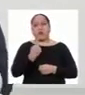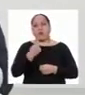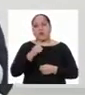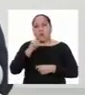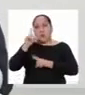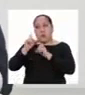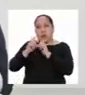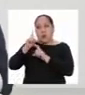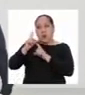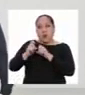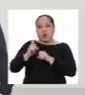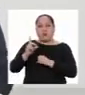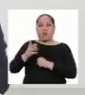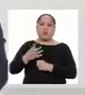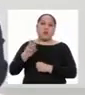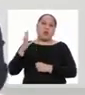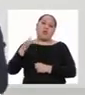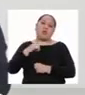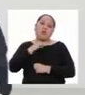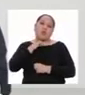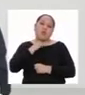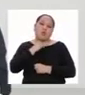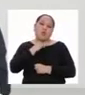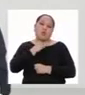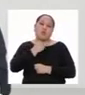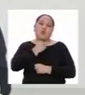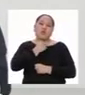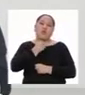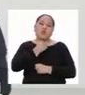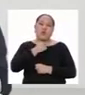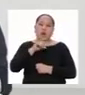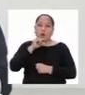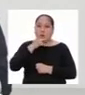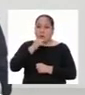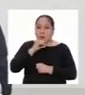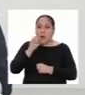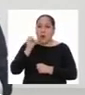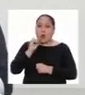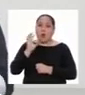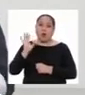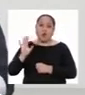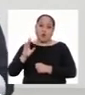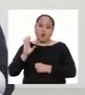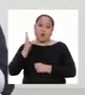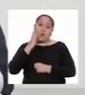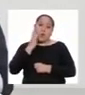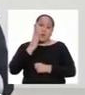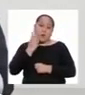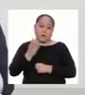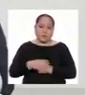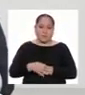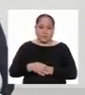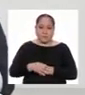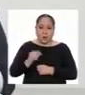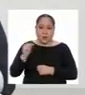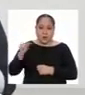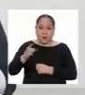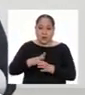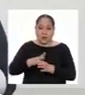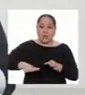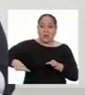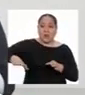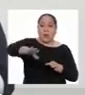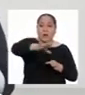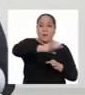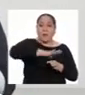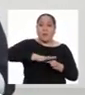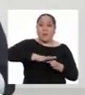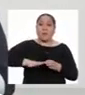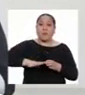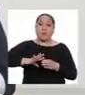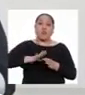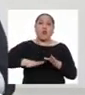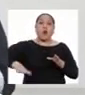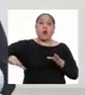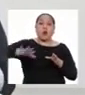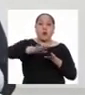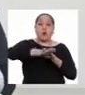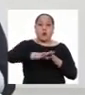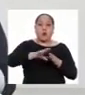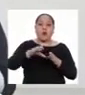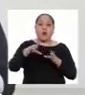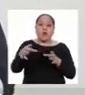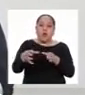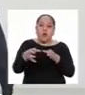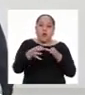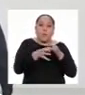encuestas a tu abuela y tu mamá. Con la población y la muestra claras, podemos pasar a